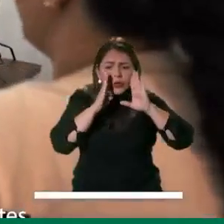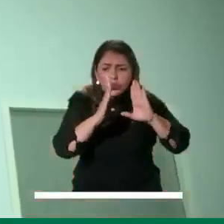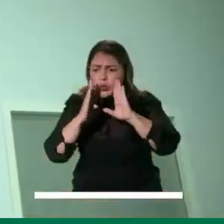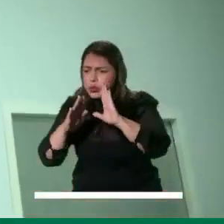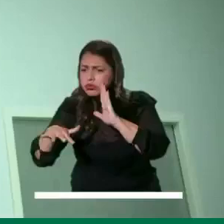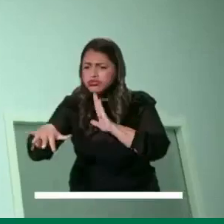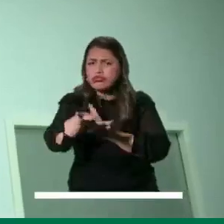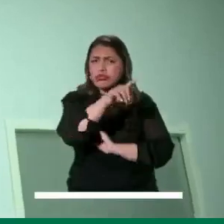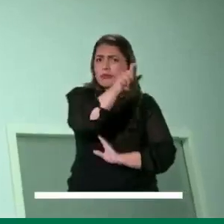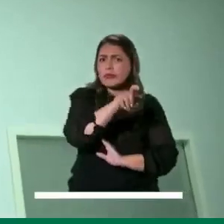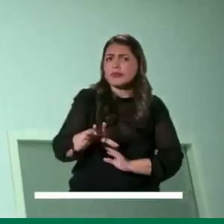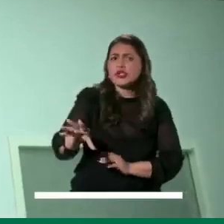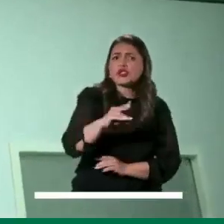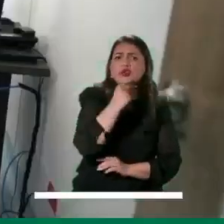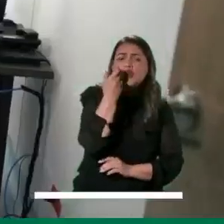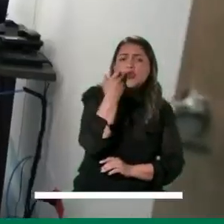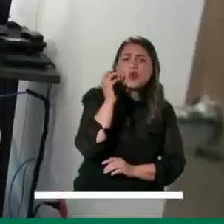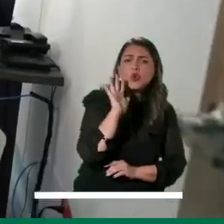pacientes.